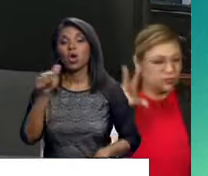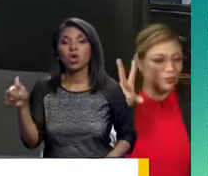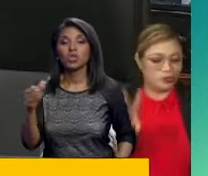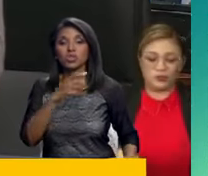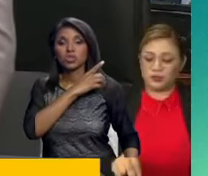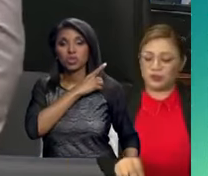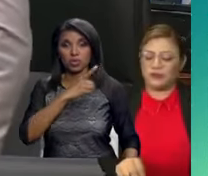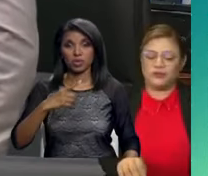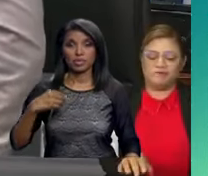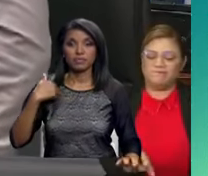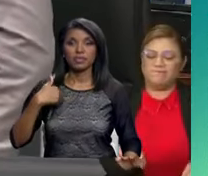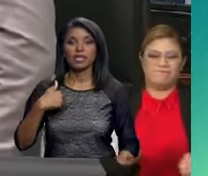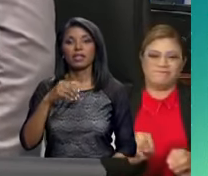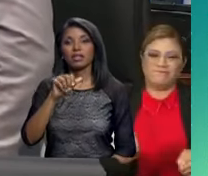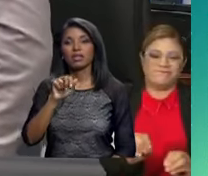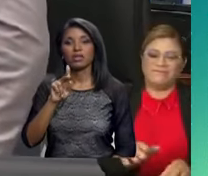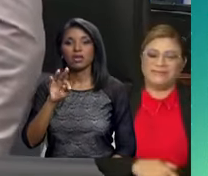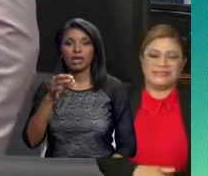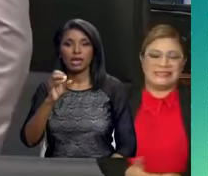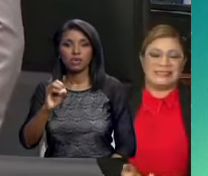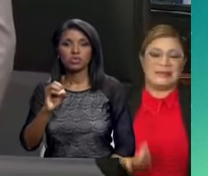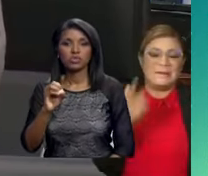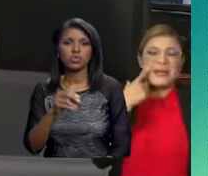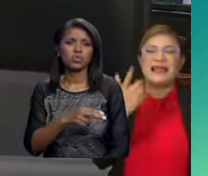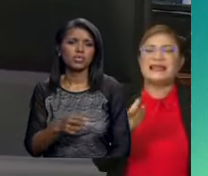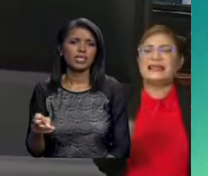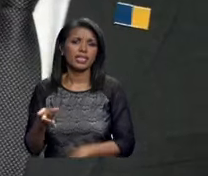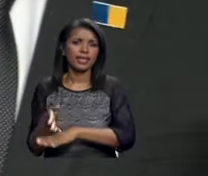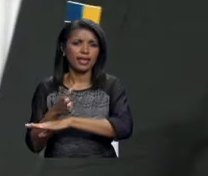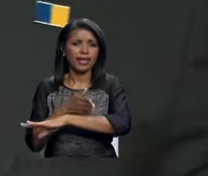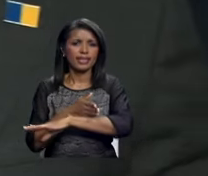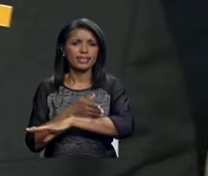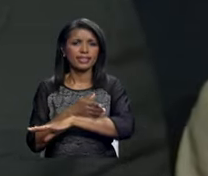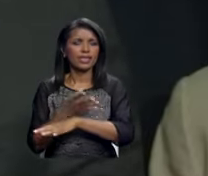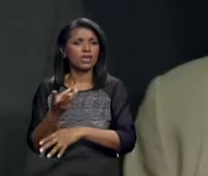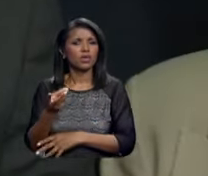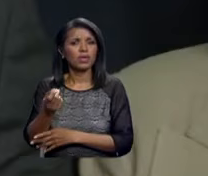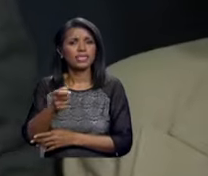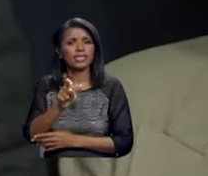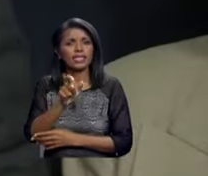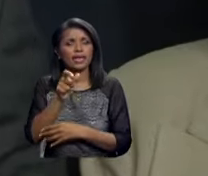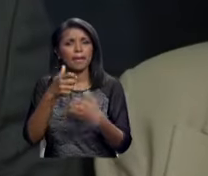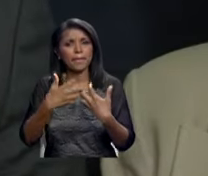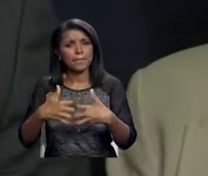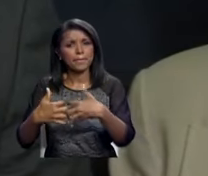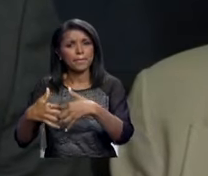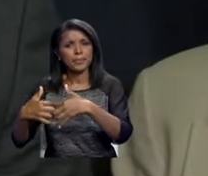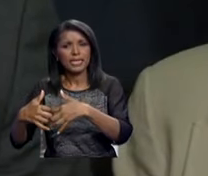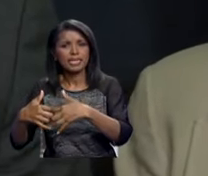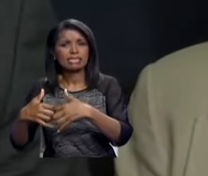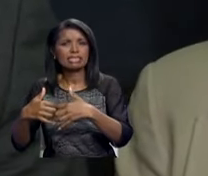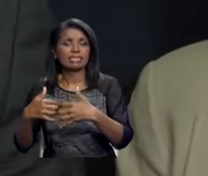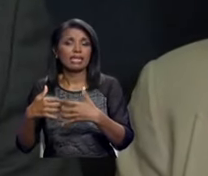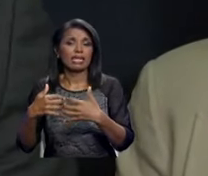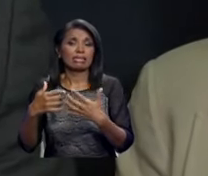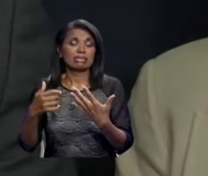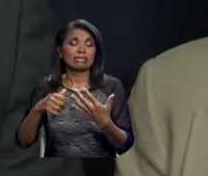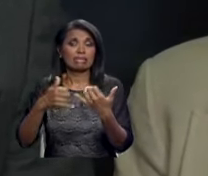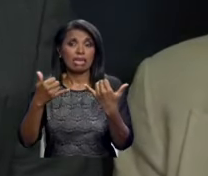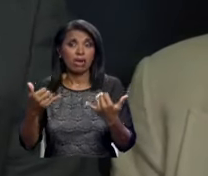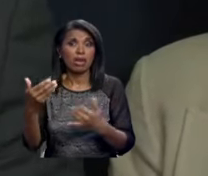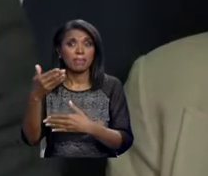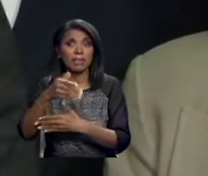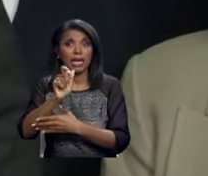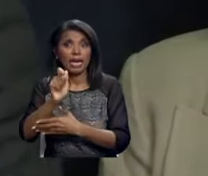ley, Augusto Palacio. ¿En algún momento ustedes tuvieron cifras de cuántas empresas que en este momento están condenadas por